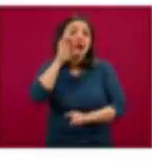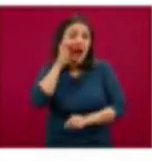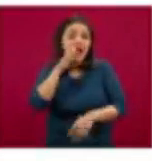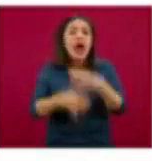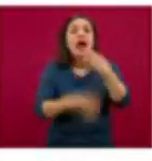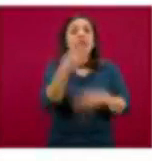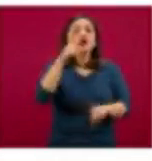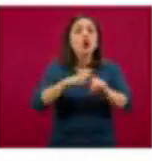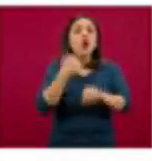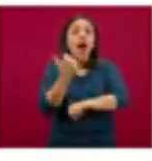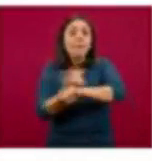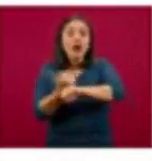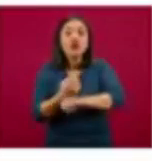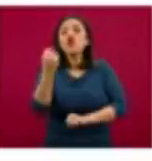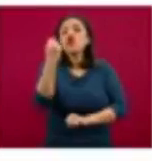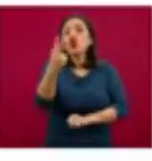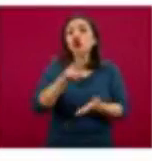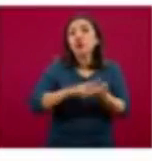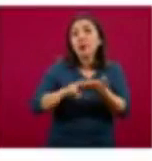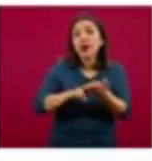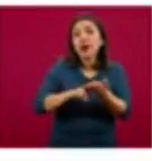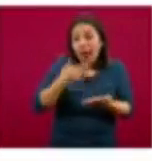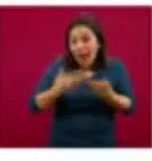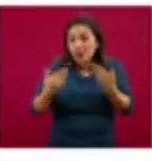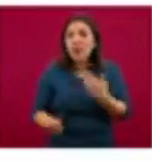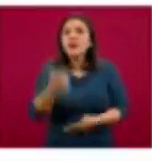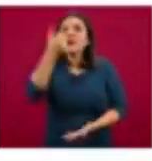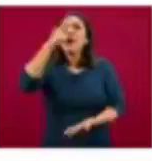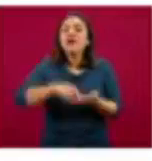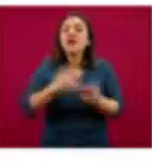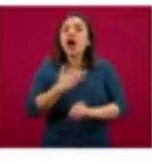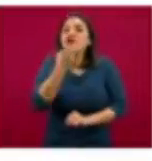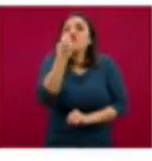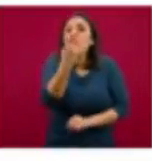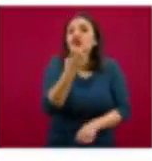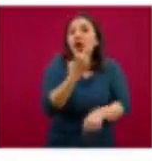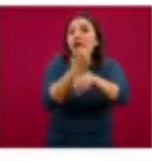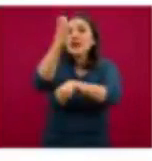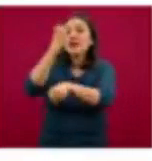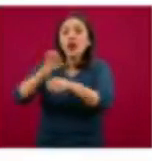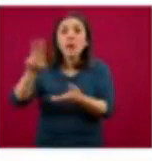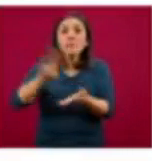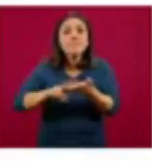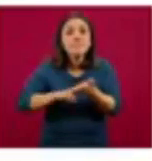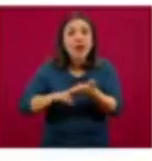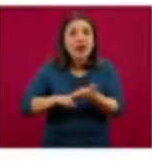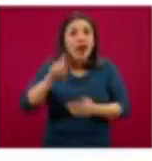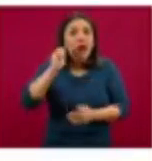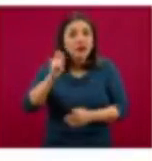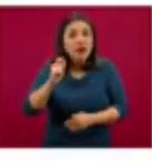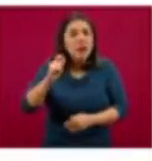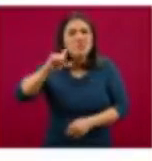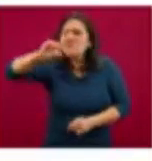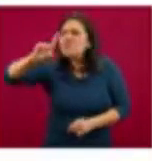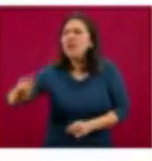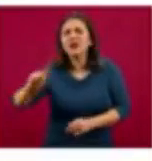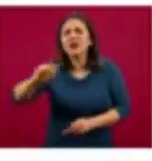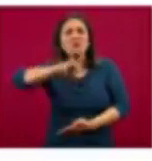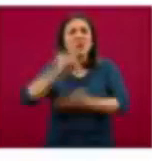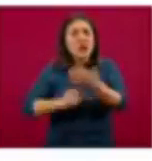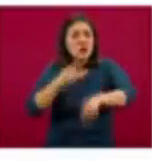amarillos y 2 verdes. Es la primera vez que tenemos 2 entidades en verde, en el menor riesgo posible,